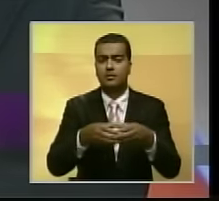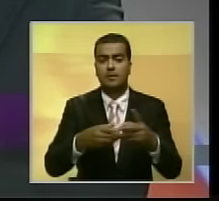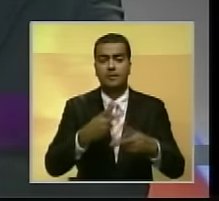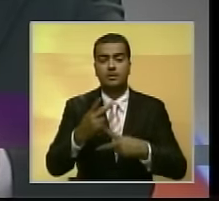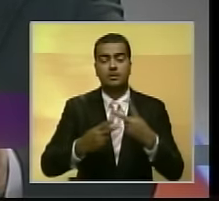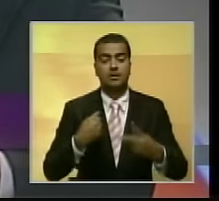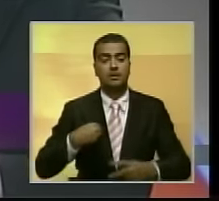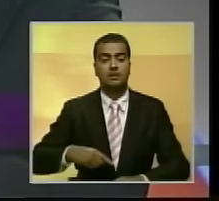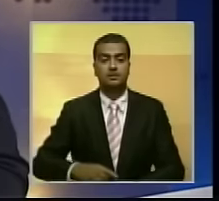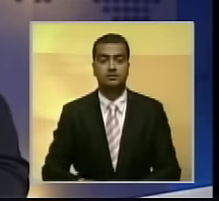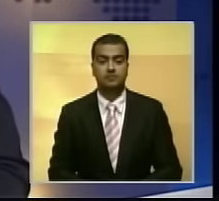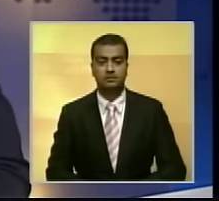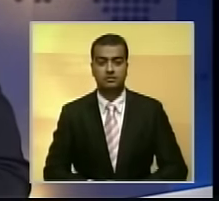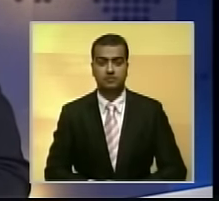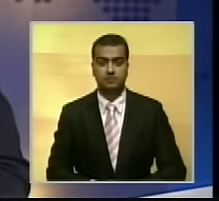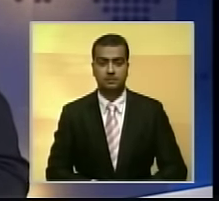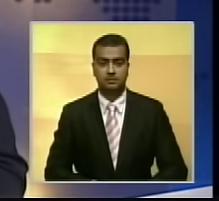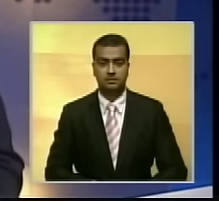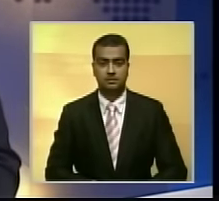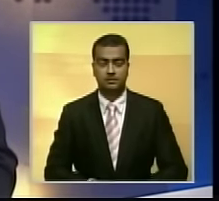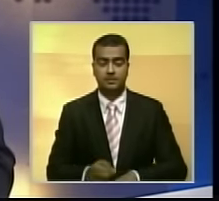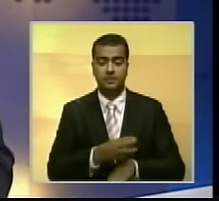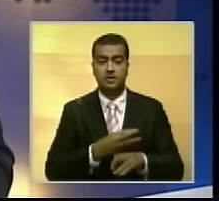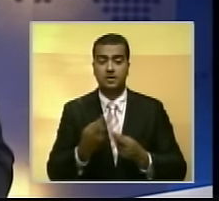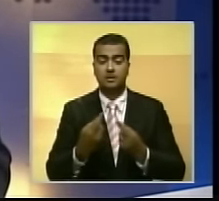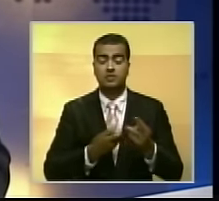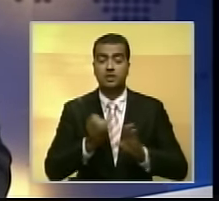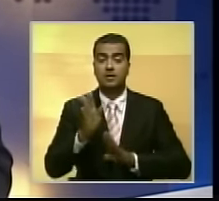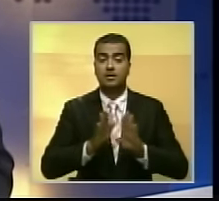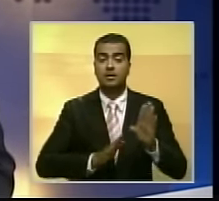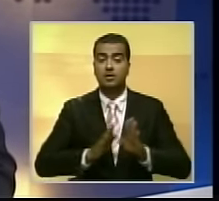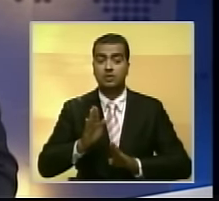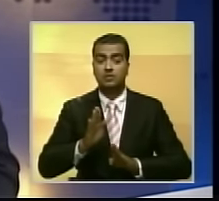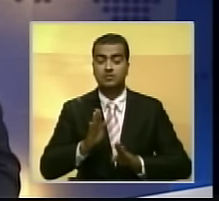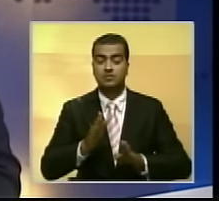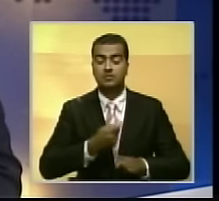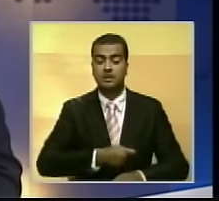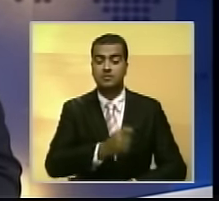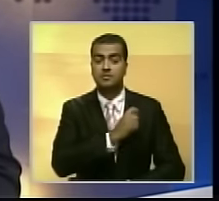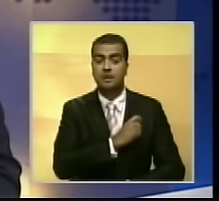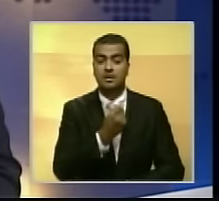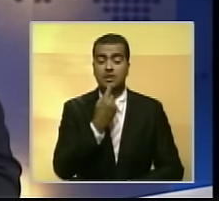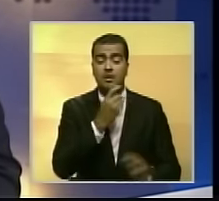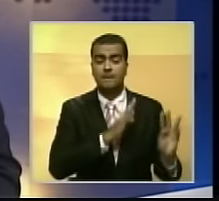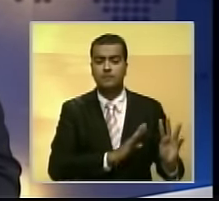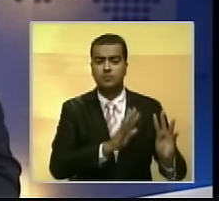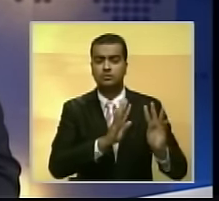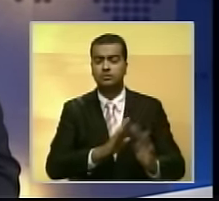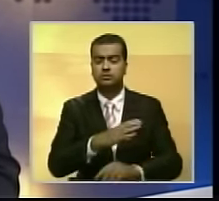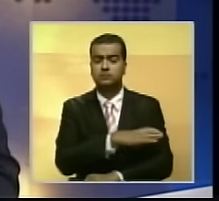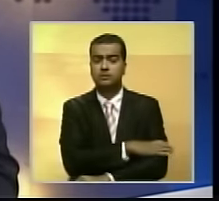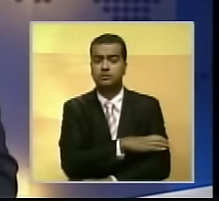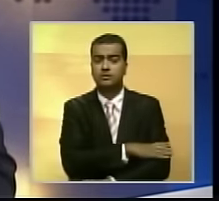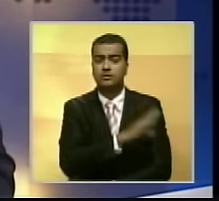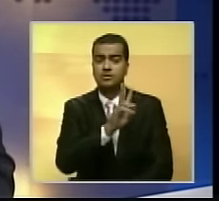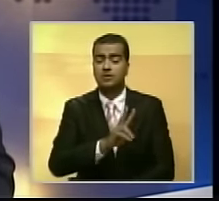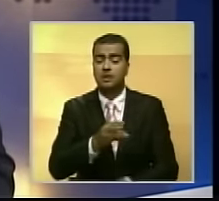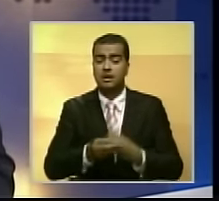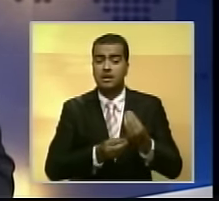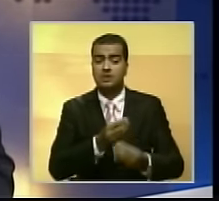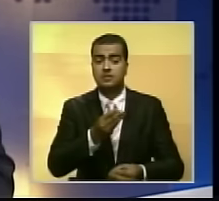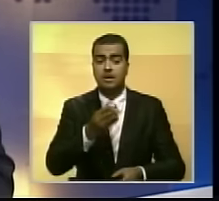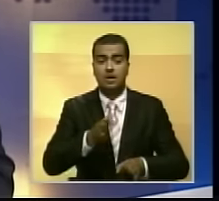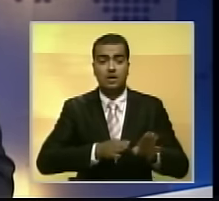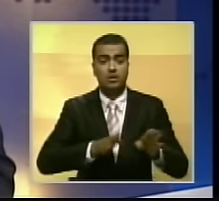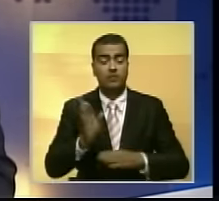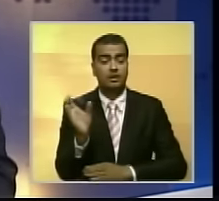tengan. El Ministerio de Relaciones Exteriores de España señaló que la movilización de la oposición venezolana realizada el pasado jueves